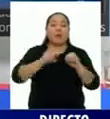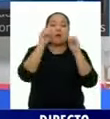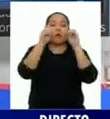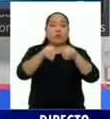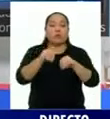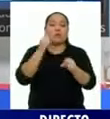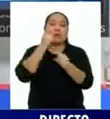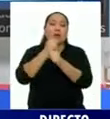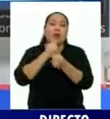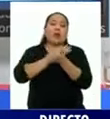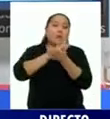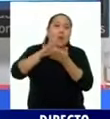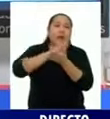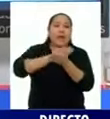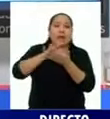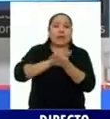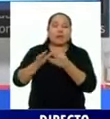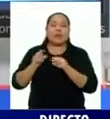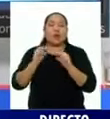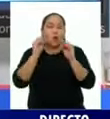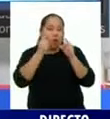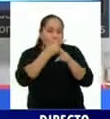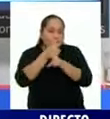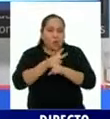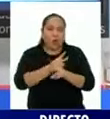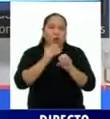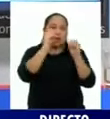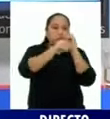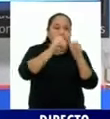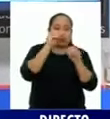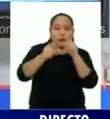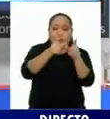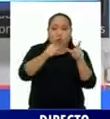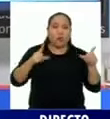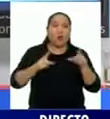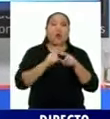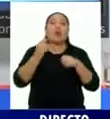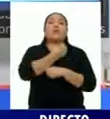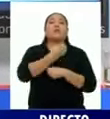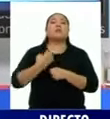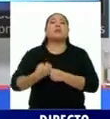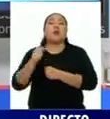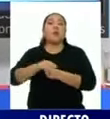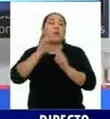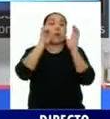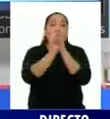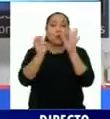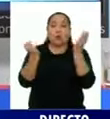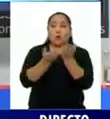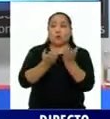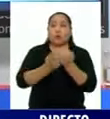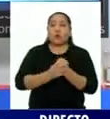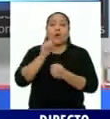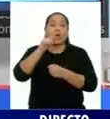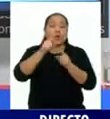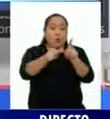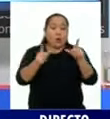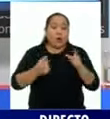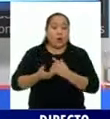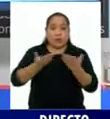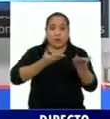de limpieza, mantenimiento y acondicionamiento de espacios públicos, como locales educativos, establecimientos para servicios de